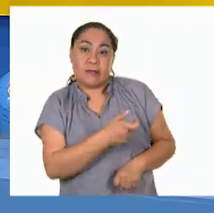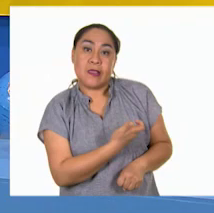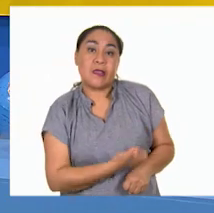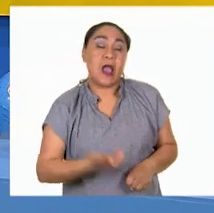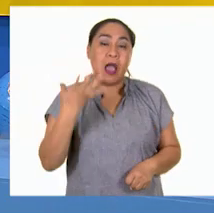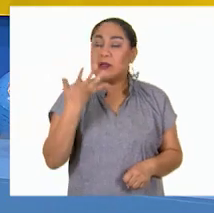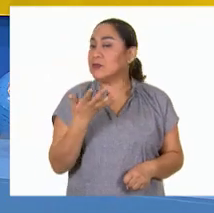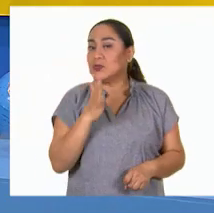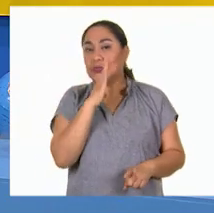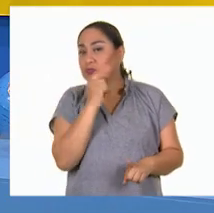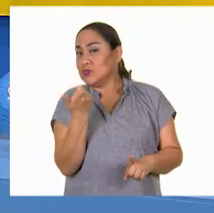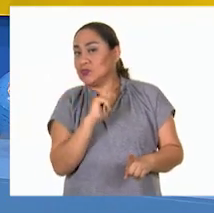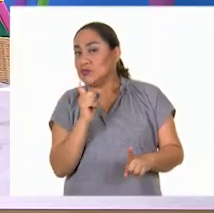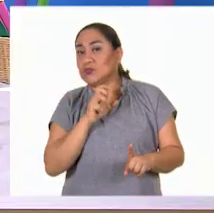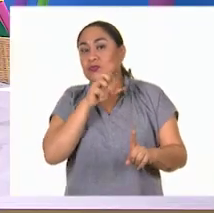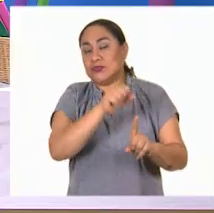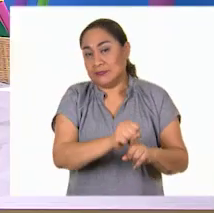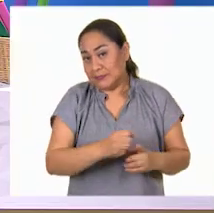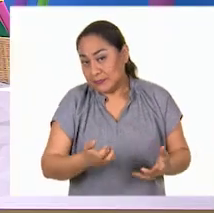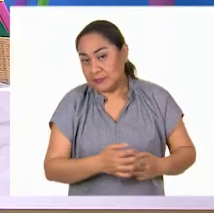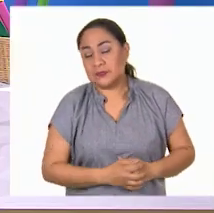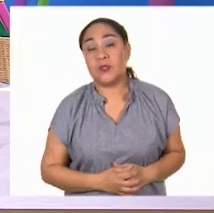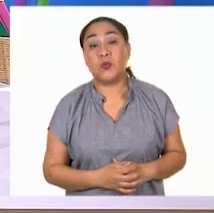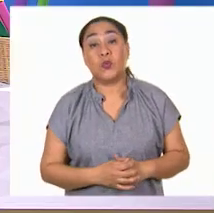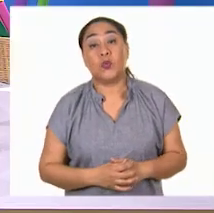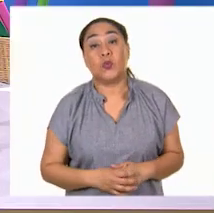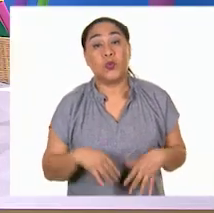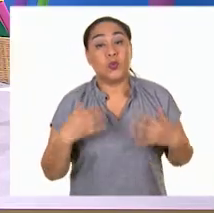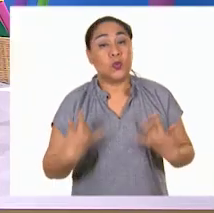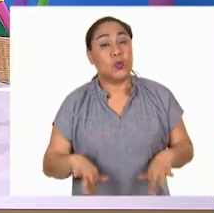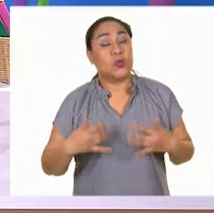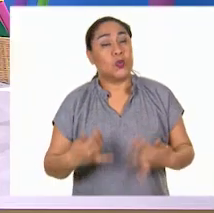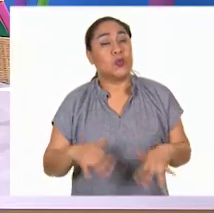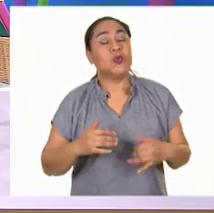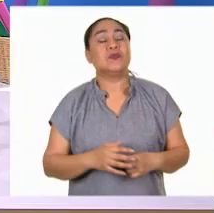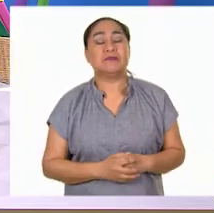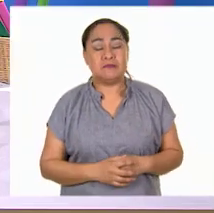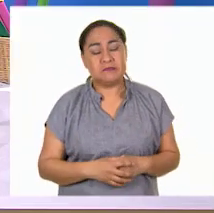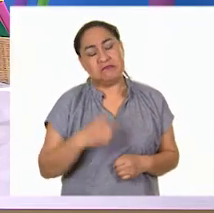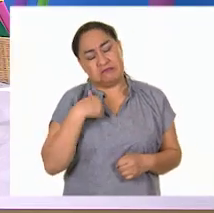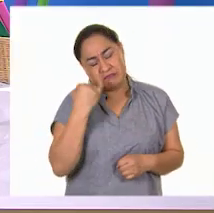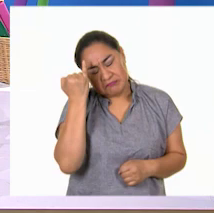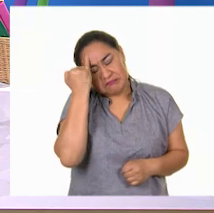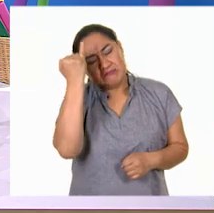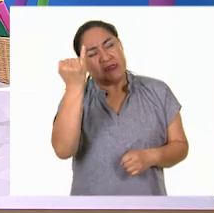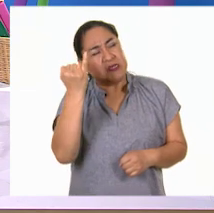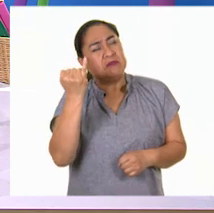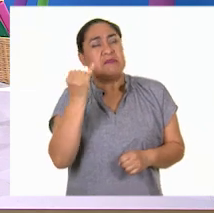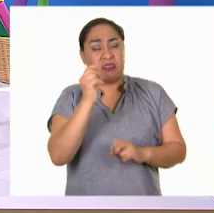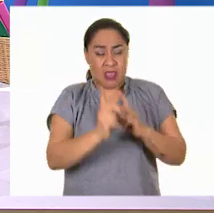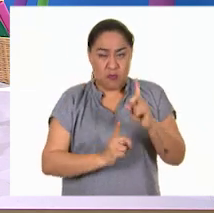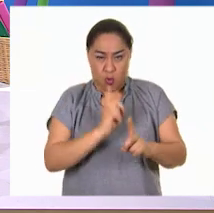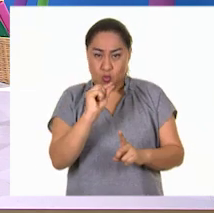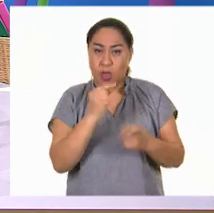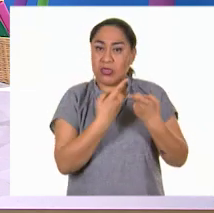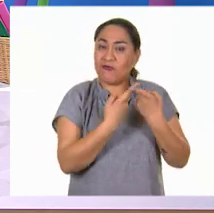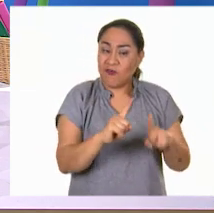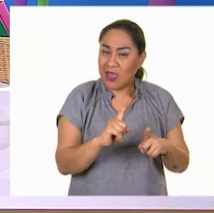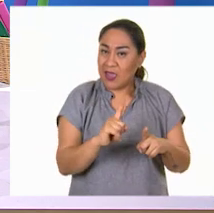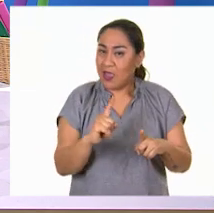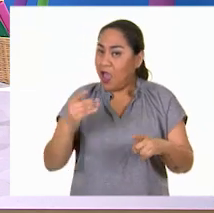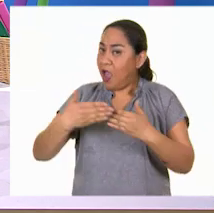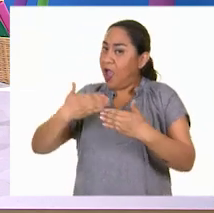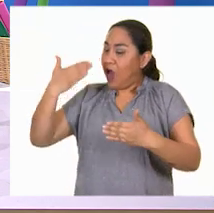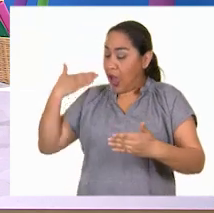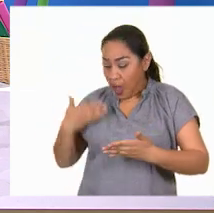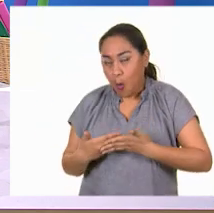no estaban al alcance de todos. ¡Wow! Y me imagino que el deporte ha de haber sido muy distinto a como lo es